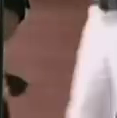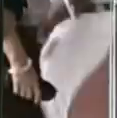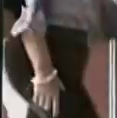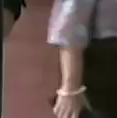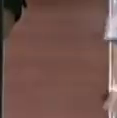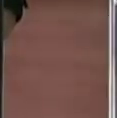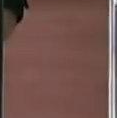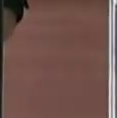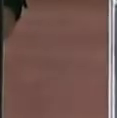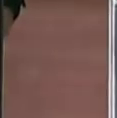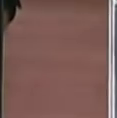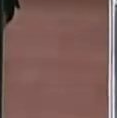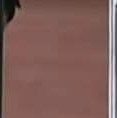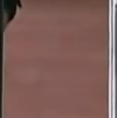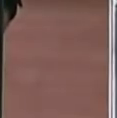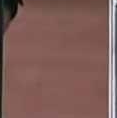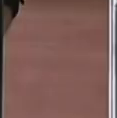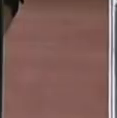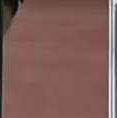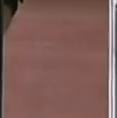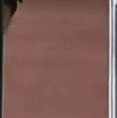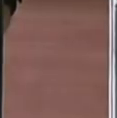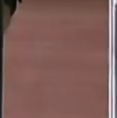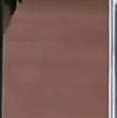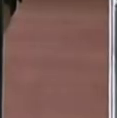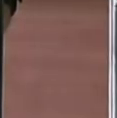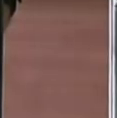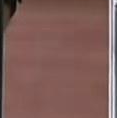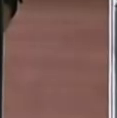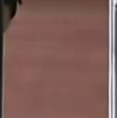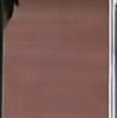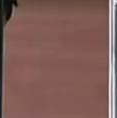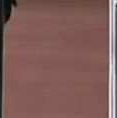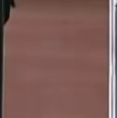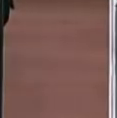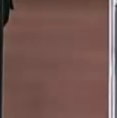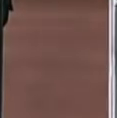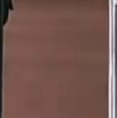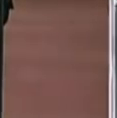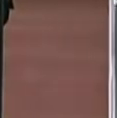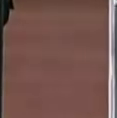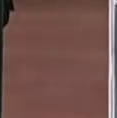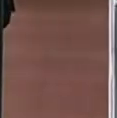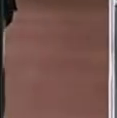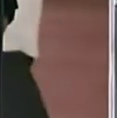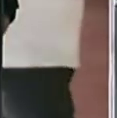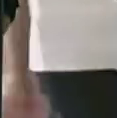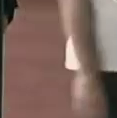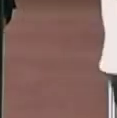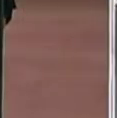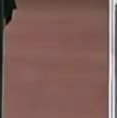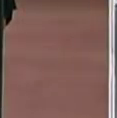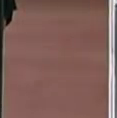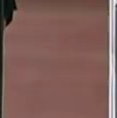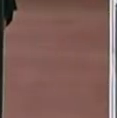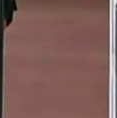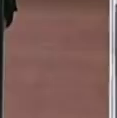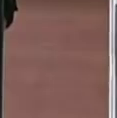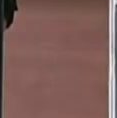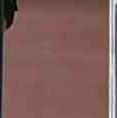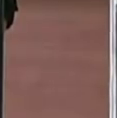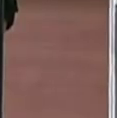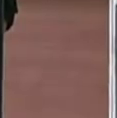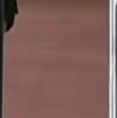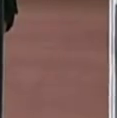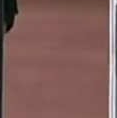Gracias por el presente contacto informativo. Nosotros estamos en la sede del Consejo Nacional Electoral. Acá se ha acercado el jefe del Comando Nacional de